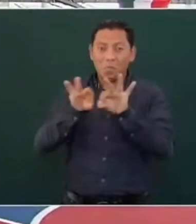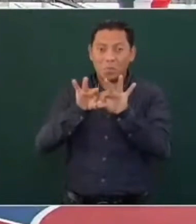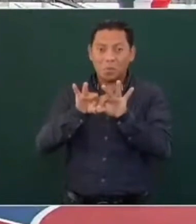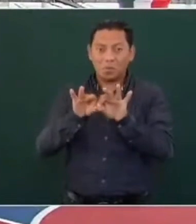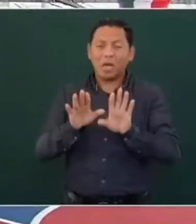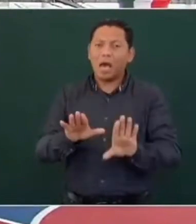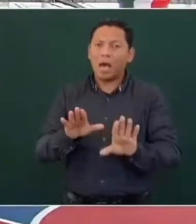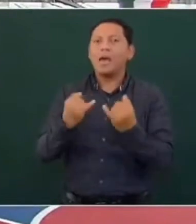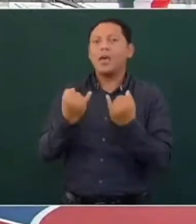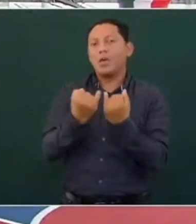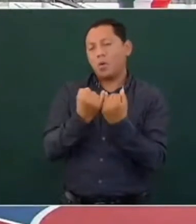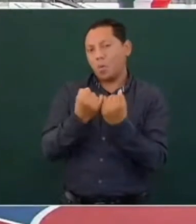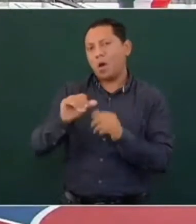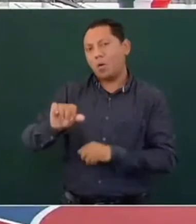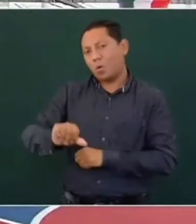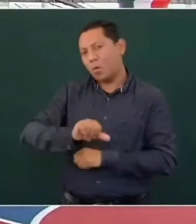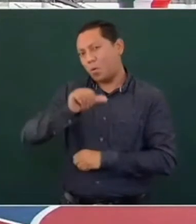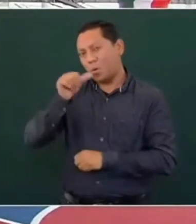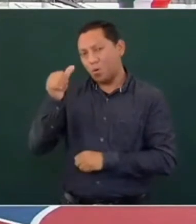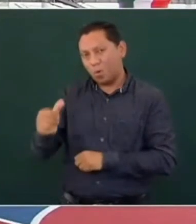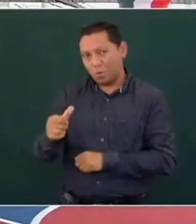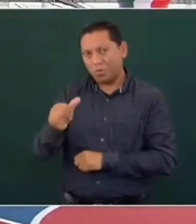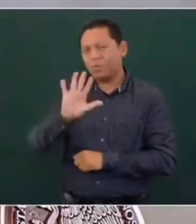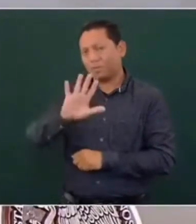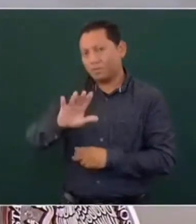muy favorable